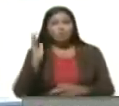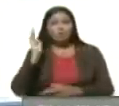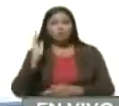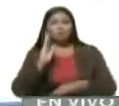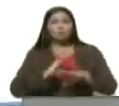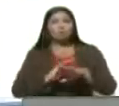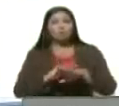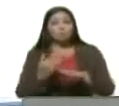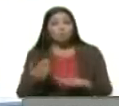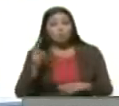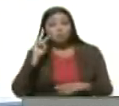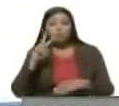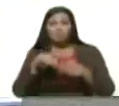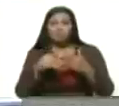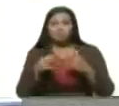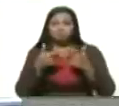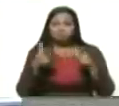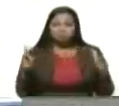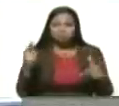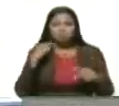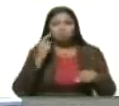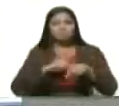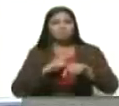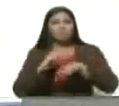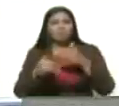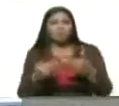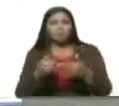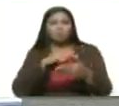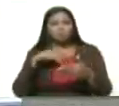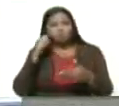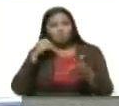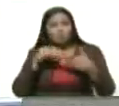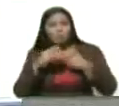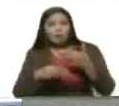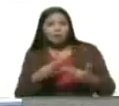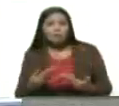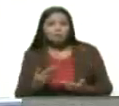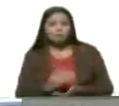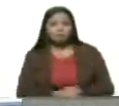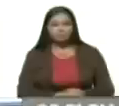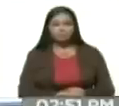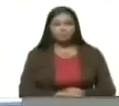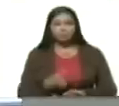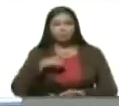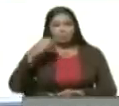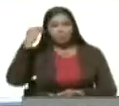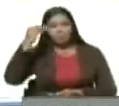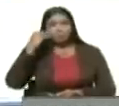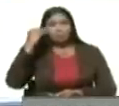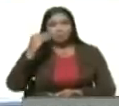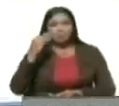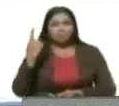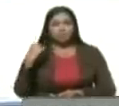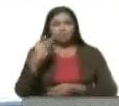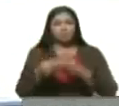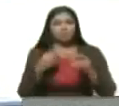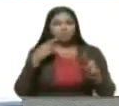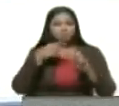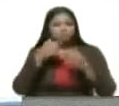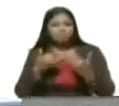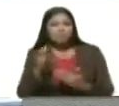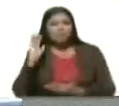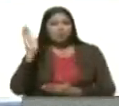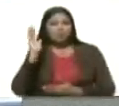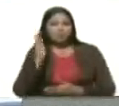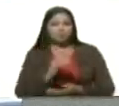porque dada la extensión en el tiempo que nosotros pensamos que debe estar en vigencia el